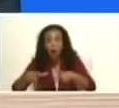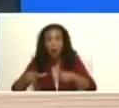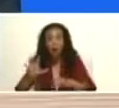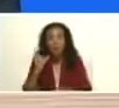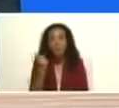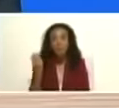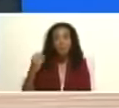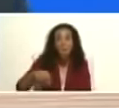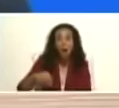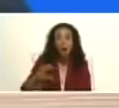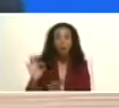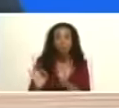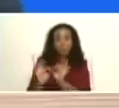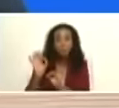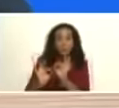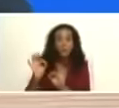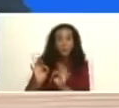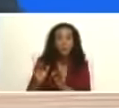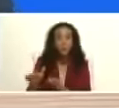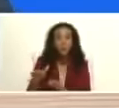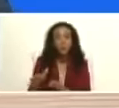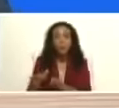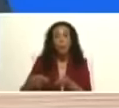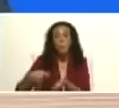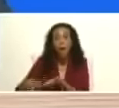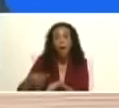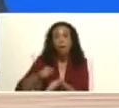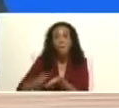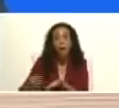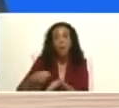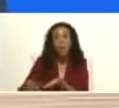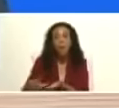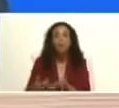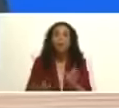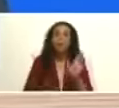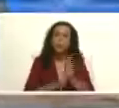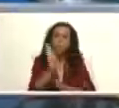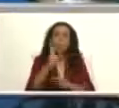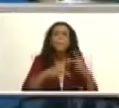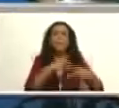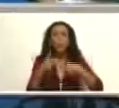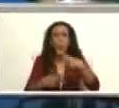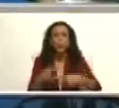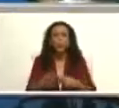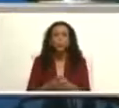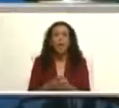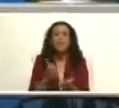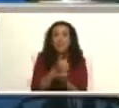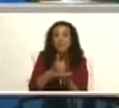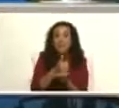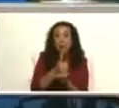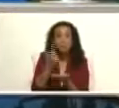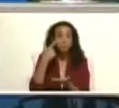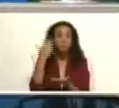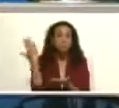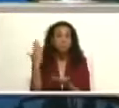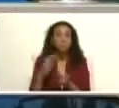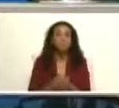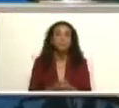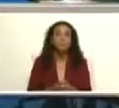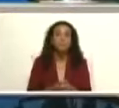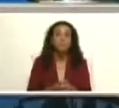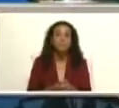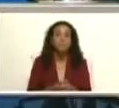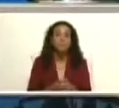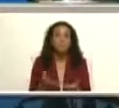pendiente para inversión y crecimiento. Incremento de la producción de la industria farmacéutica, mira,